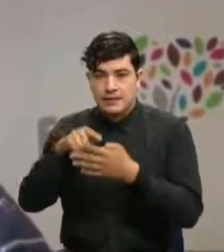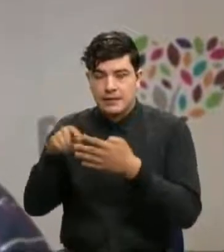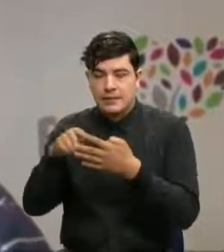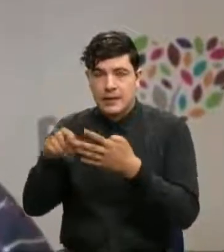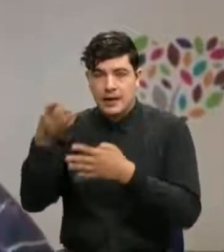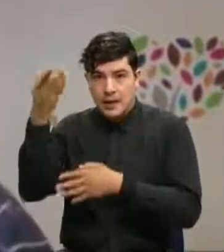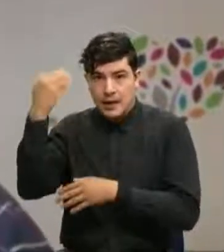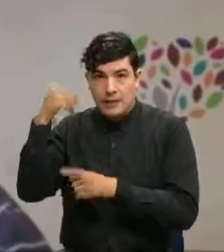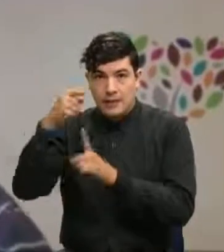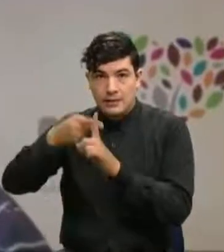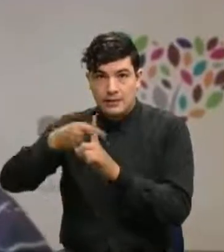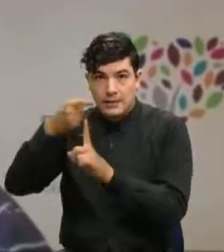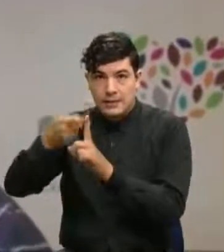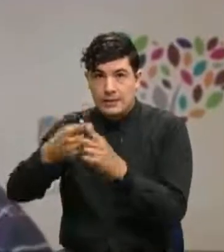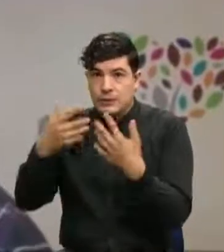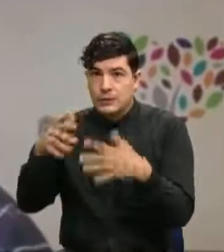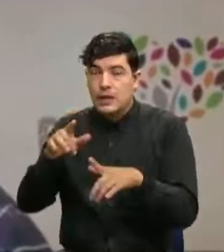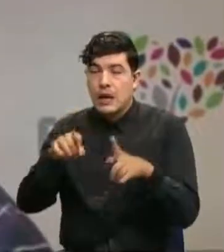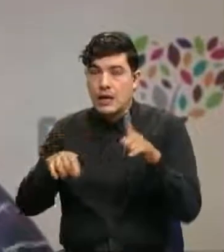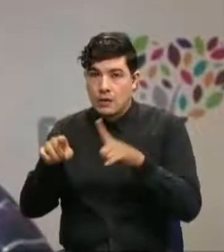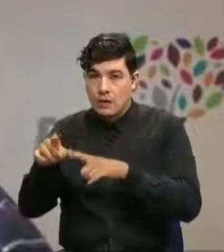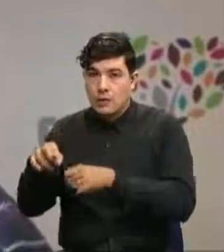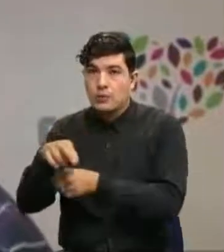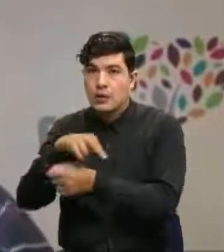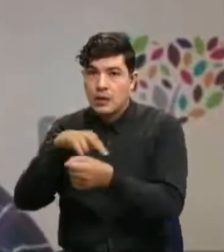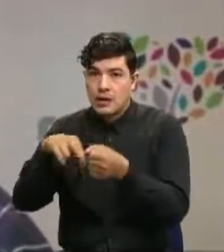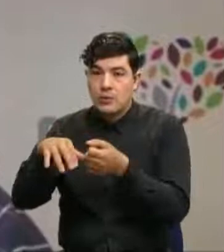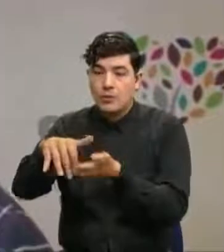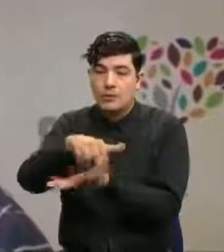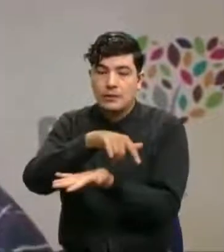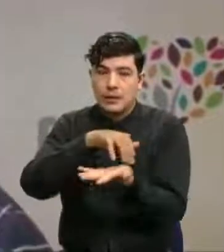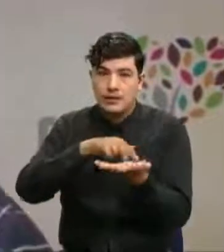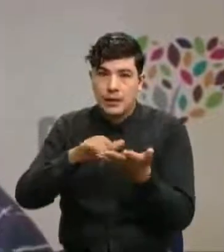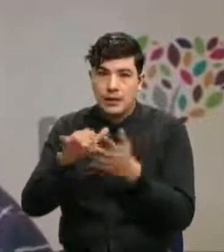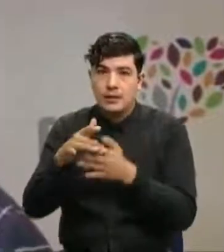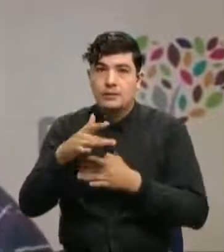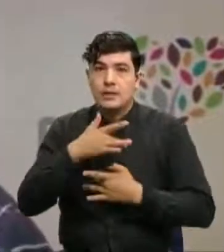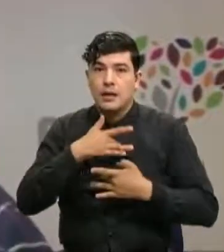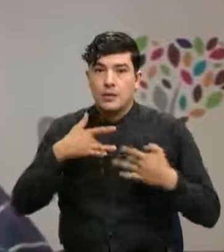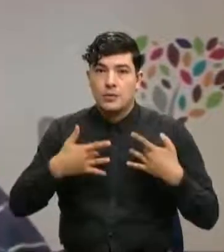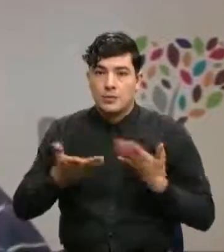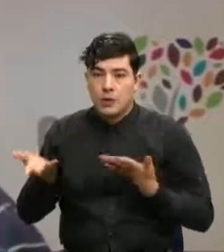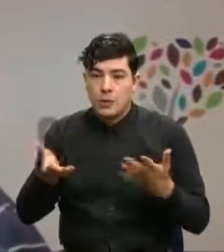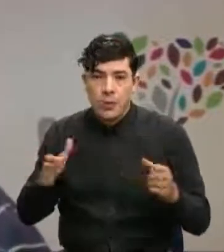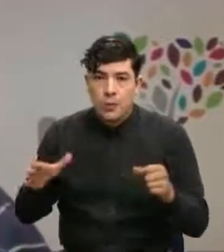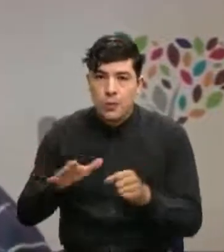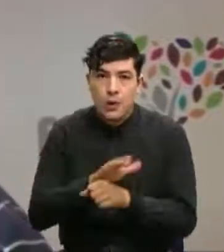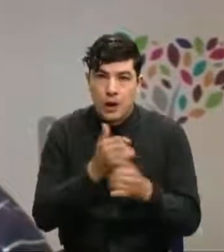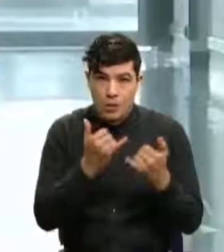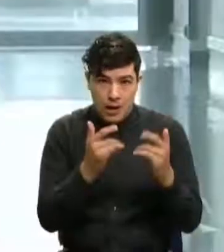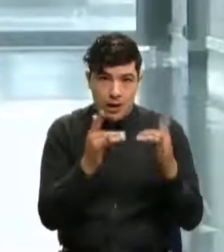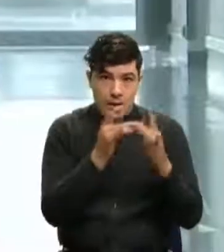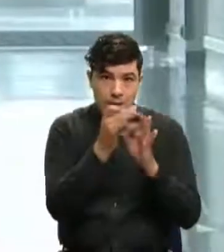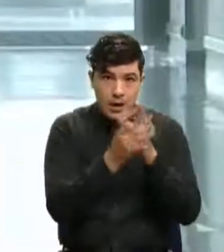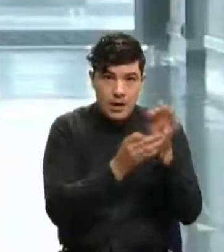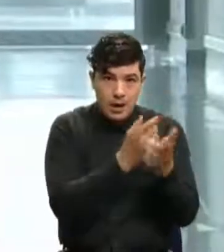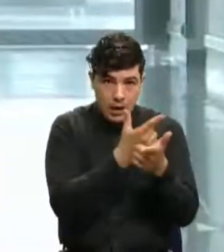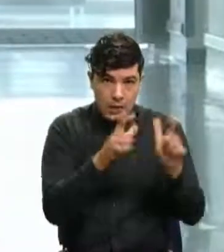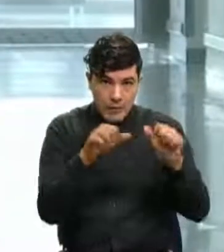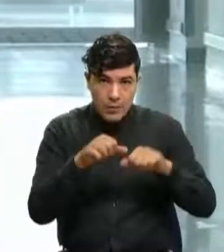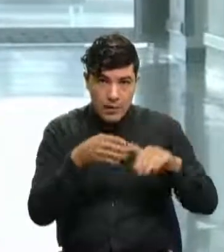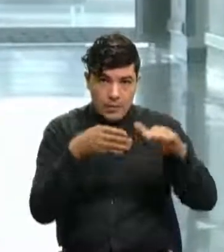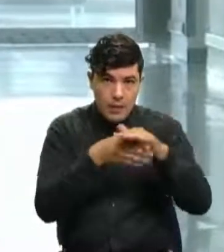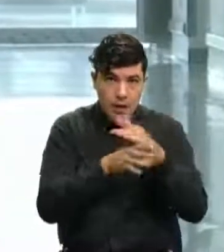meses, de que nos íbamos a colapsar en nuestra región, ha llegado el momento. Hoy no hay una cama de cuidado intensivo donde podamos atender